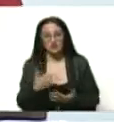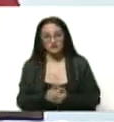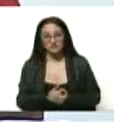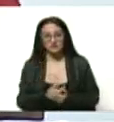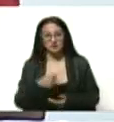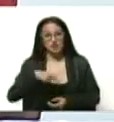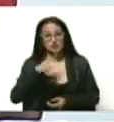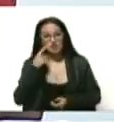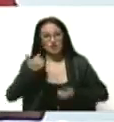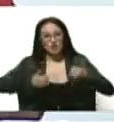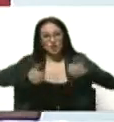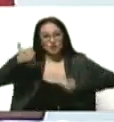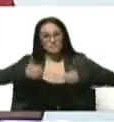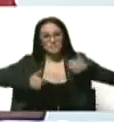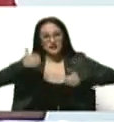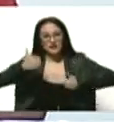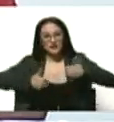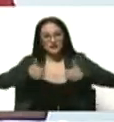lo podemos comparar